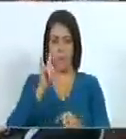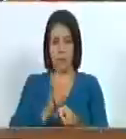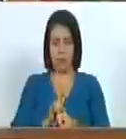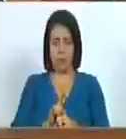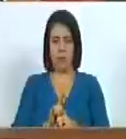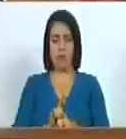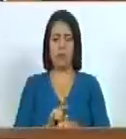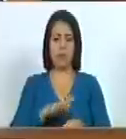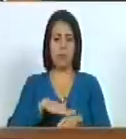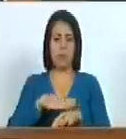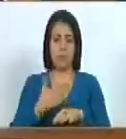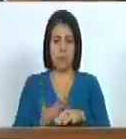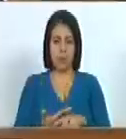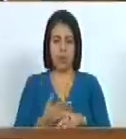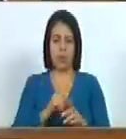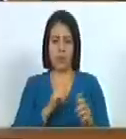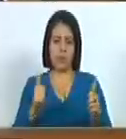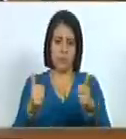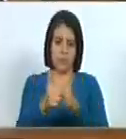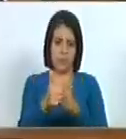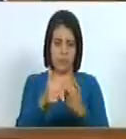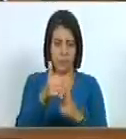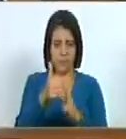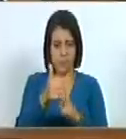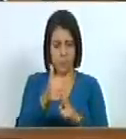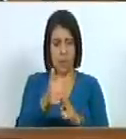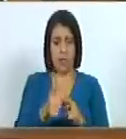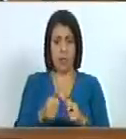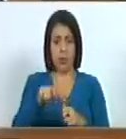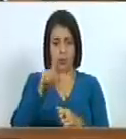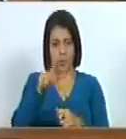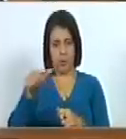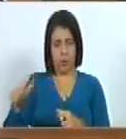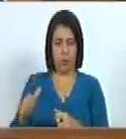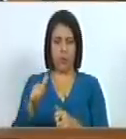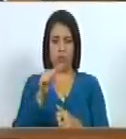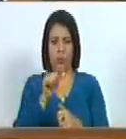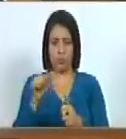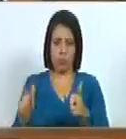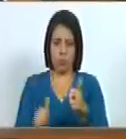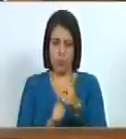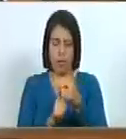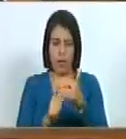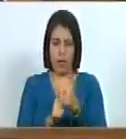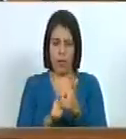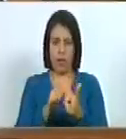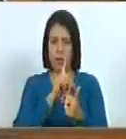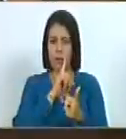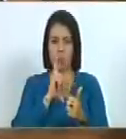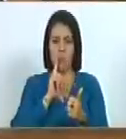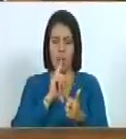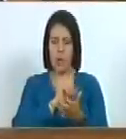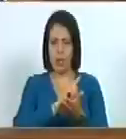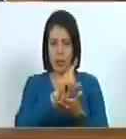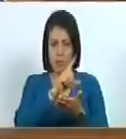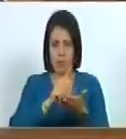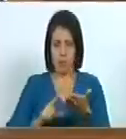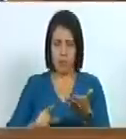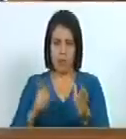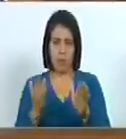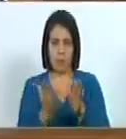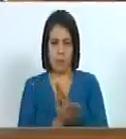permiso para ausentarse e incorporar a las diputadas y los diputados suplentes indicados en lista